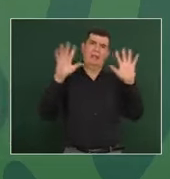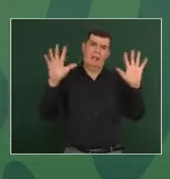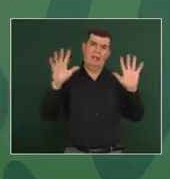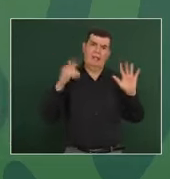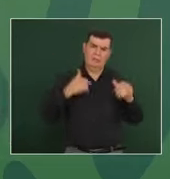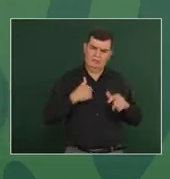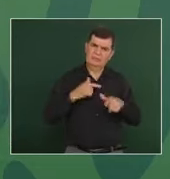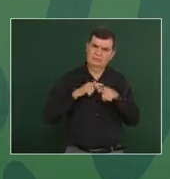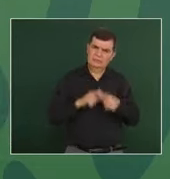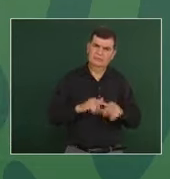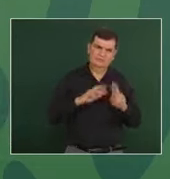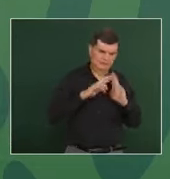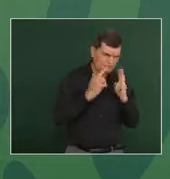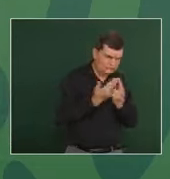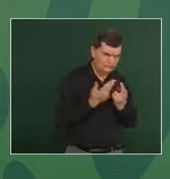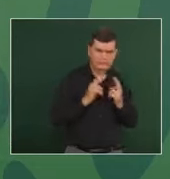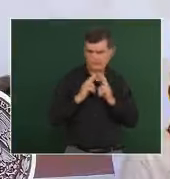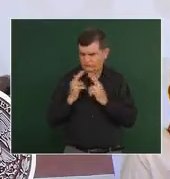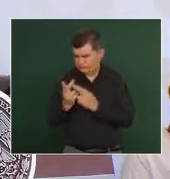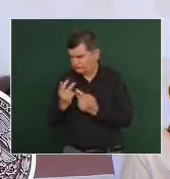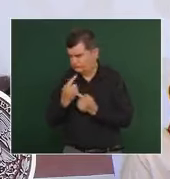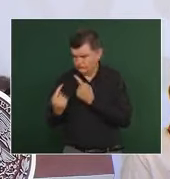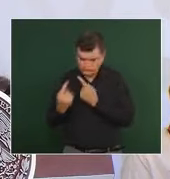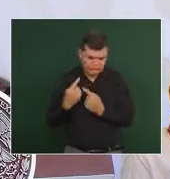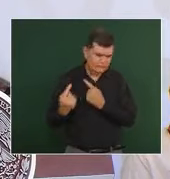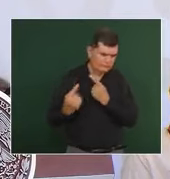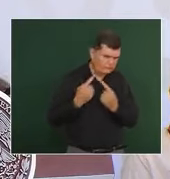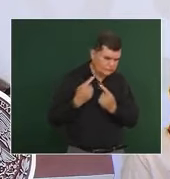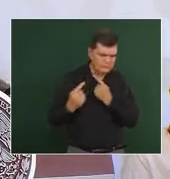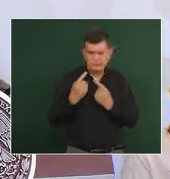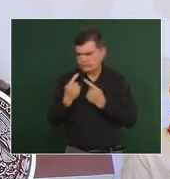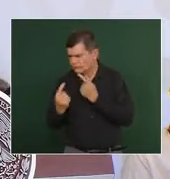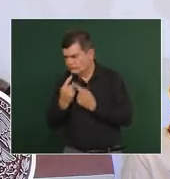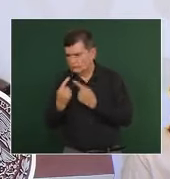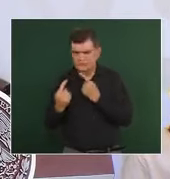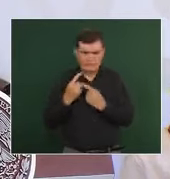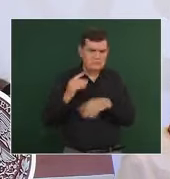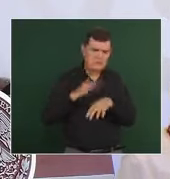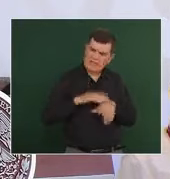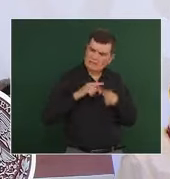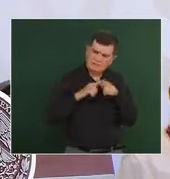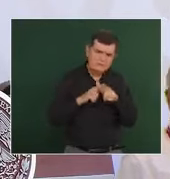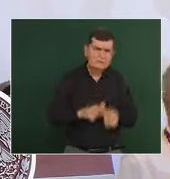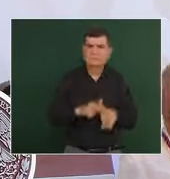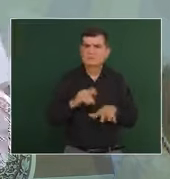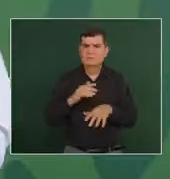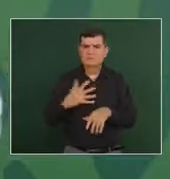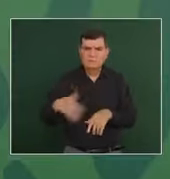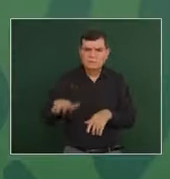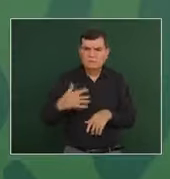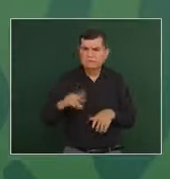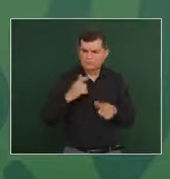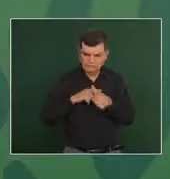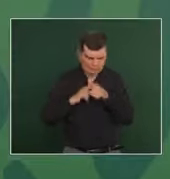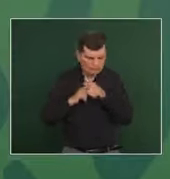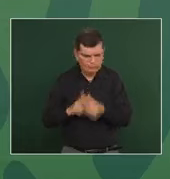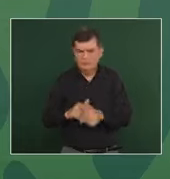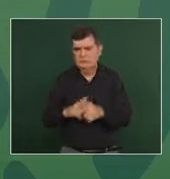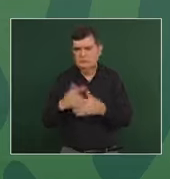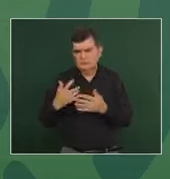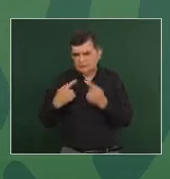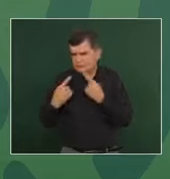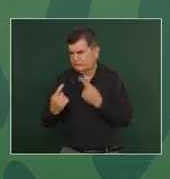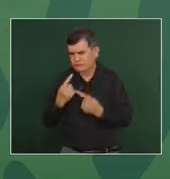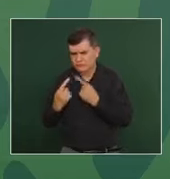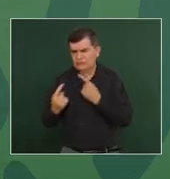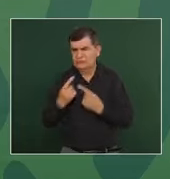voy a seguir reuniendo con ellos y vamos a seguir buscando